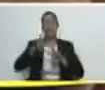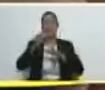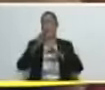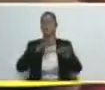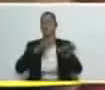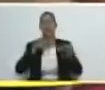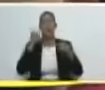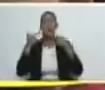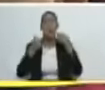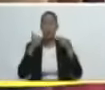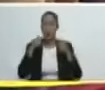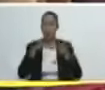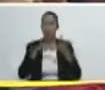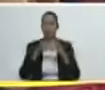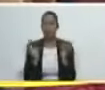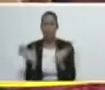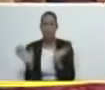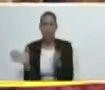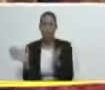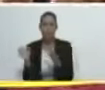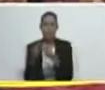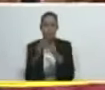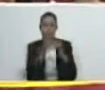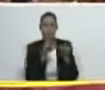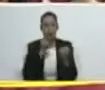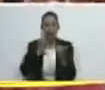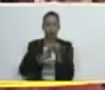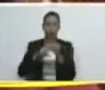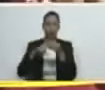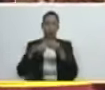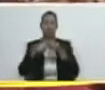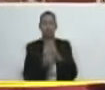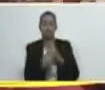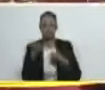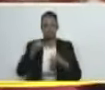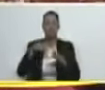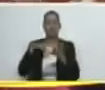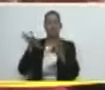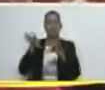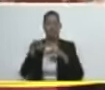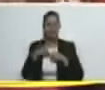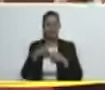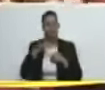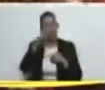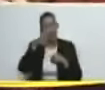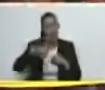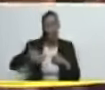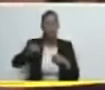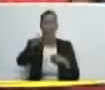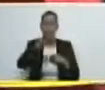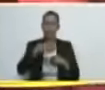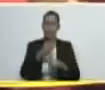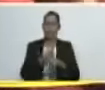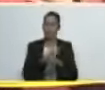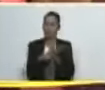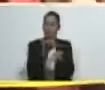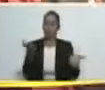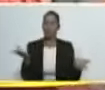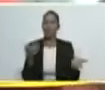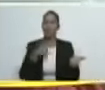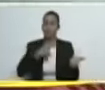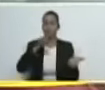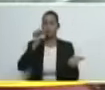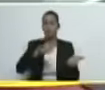haya conformado en todos los tiempos en Venezuela. Acepto ante el pueblo este destino para ir a las